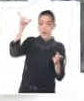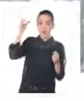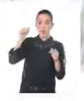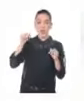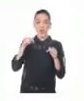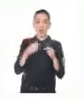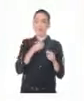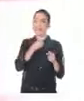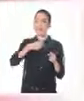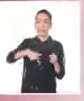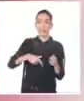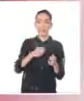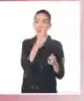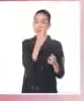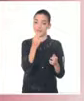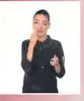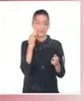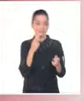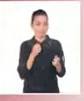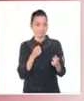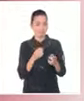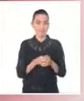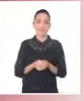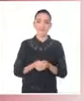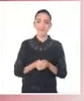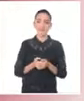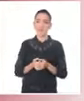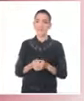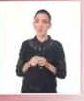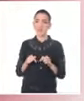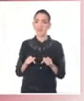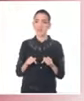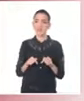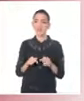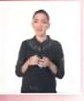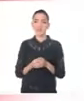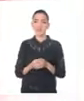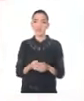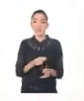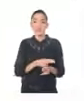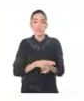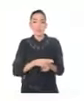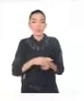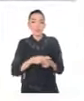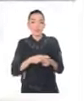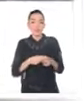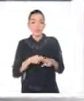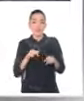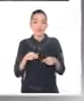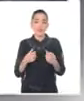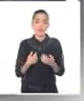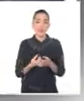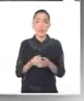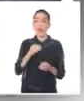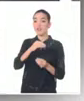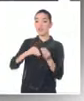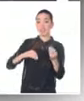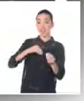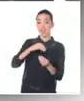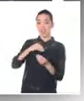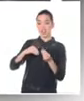universidad en medio del gobierno machadista. Pero sus acciones de mayor significación constituyen las reformas educacionales iniciadas en el